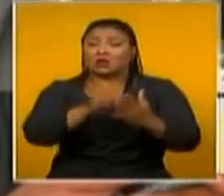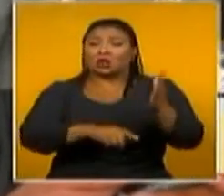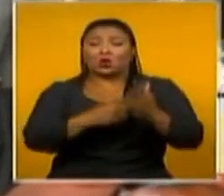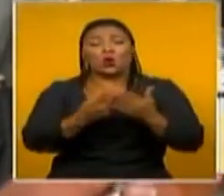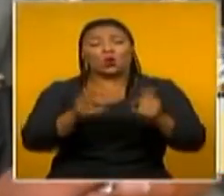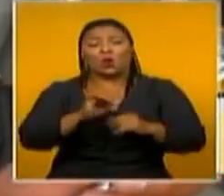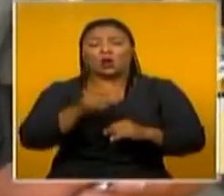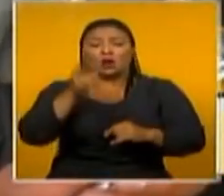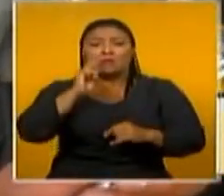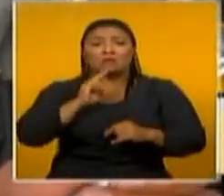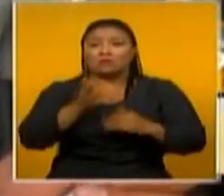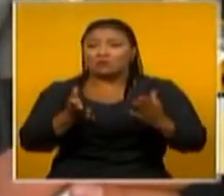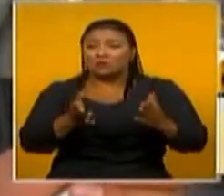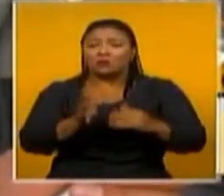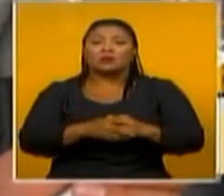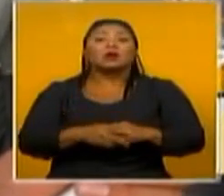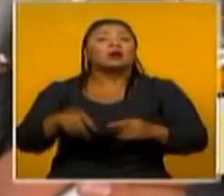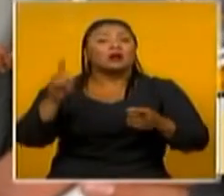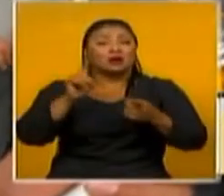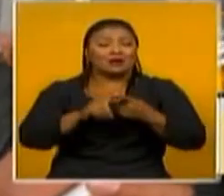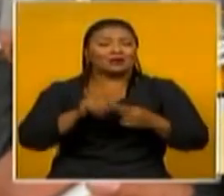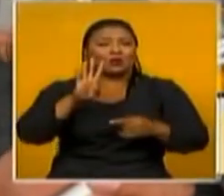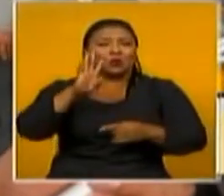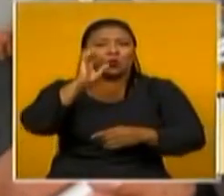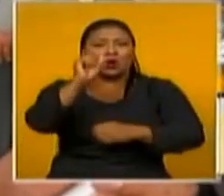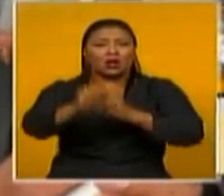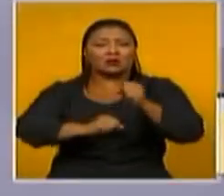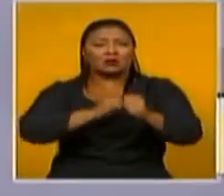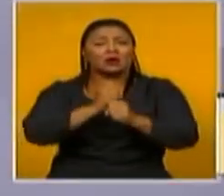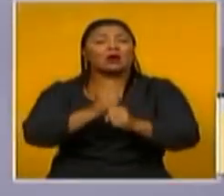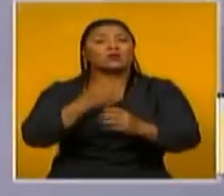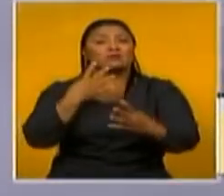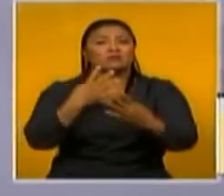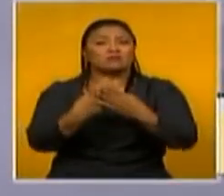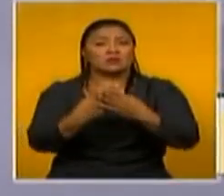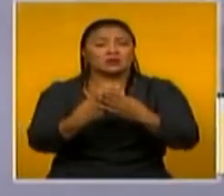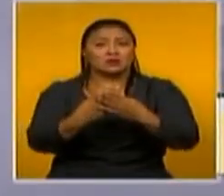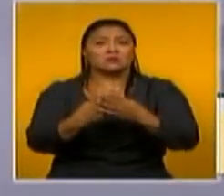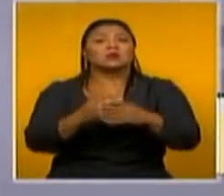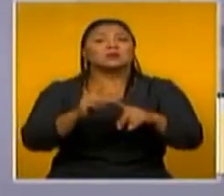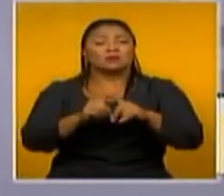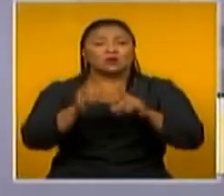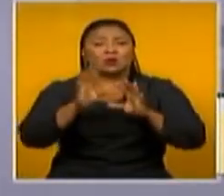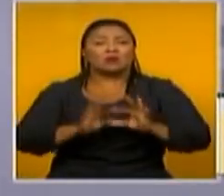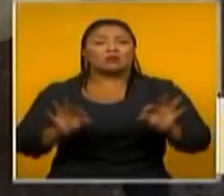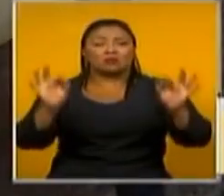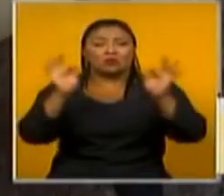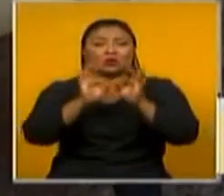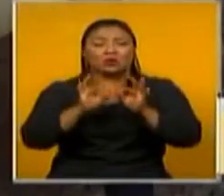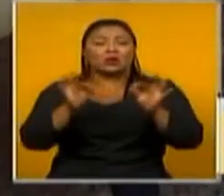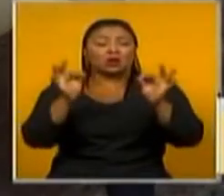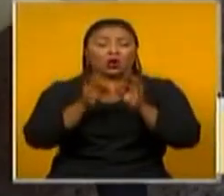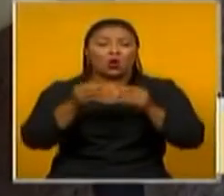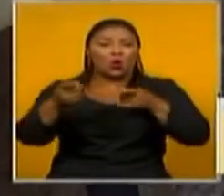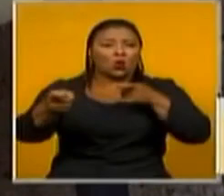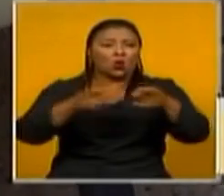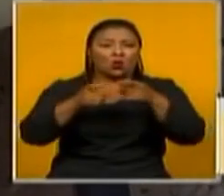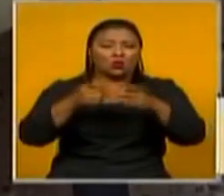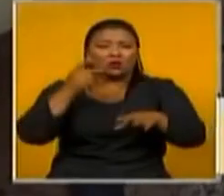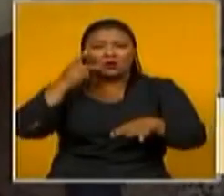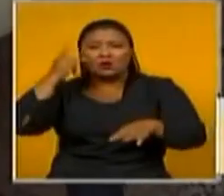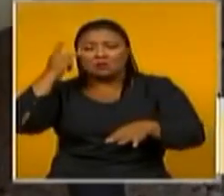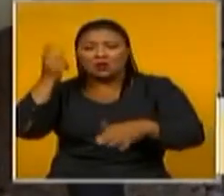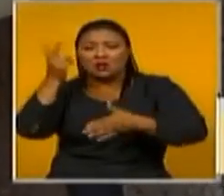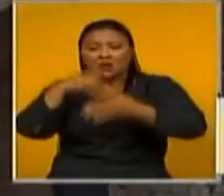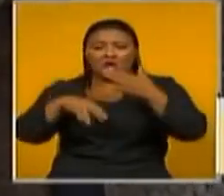esta concurrencia de infracciones llega hasta 40 años de privación de libertad. Ejercer un mayor control en redes sociales, más confianza entre